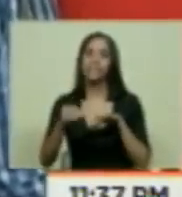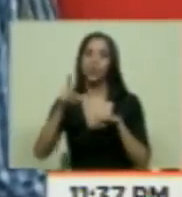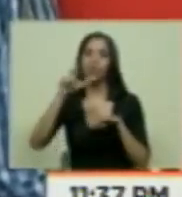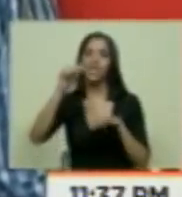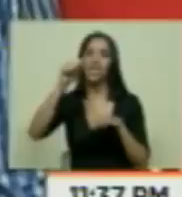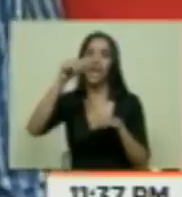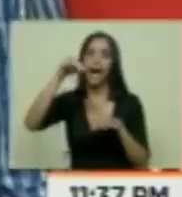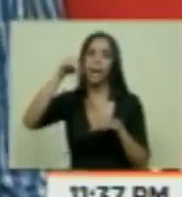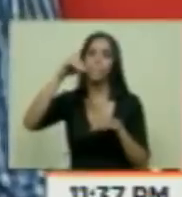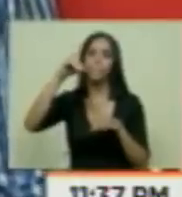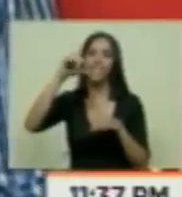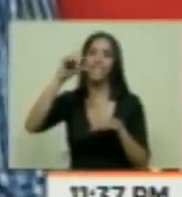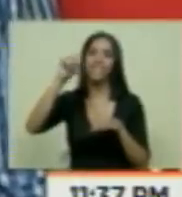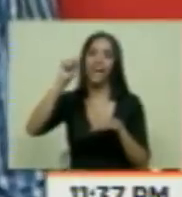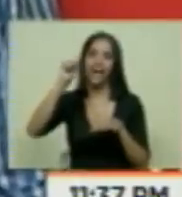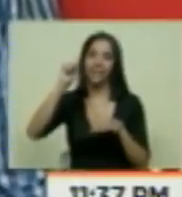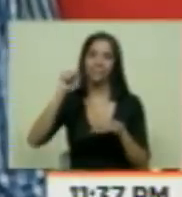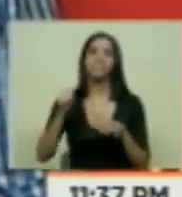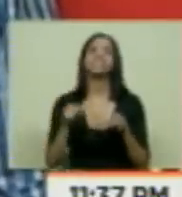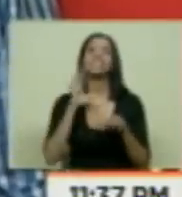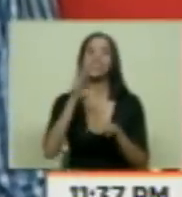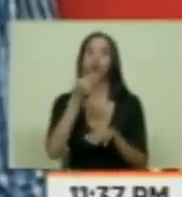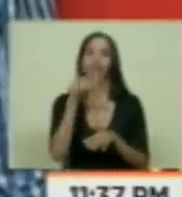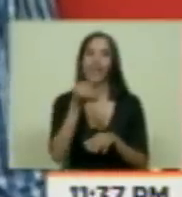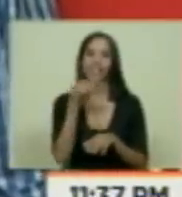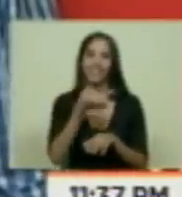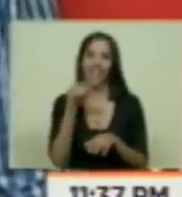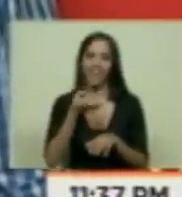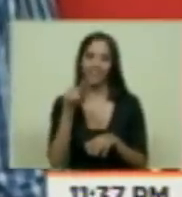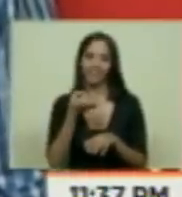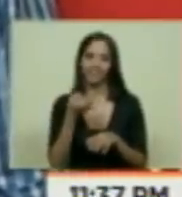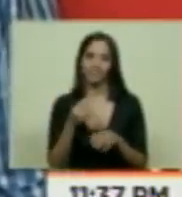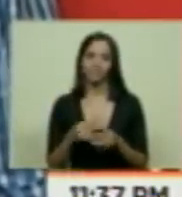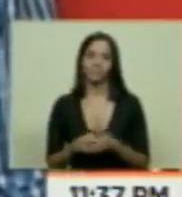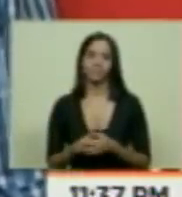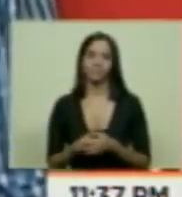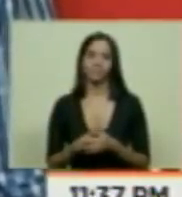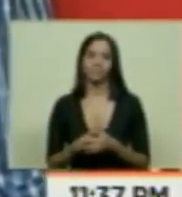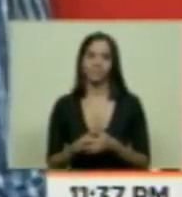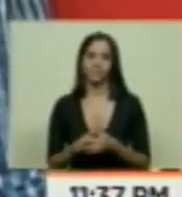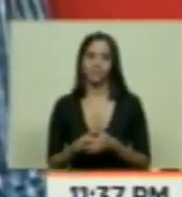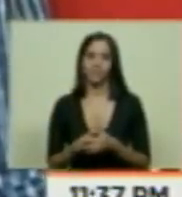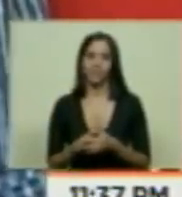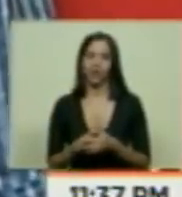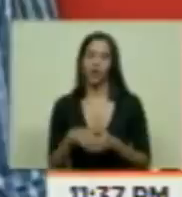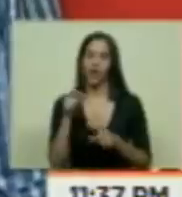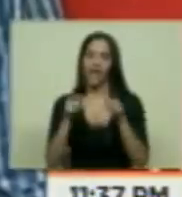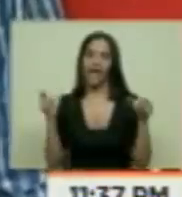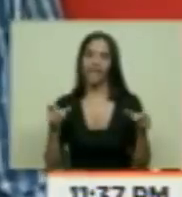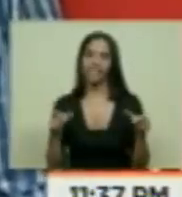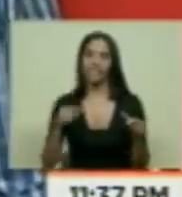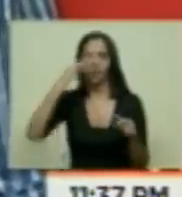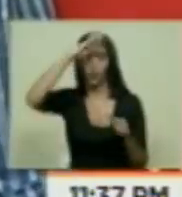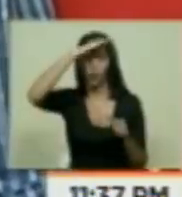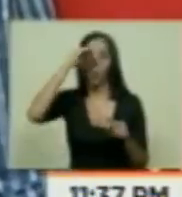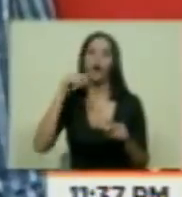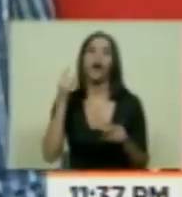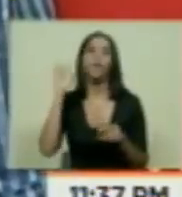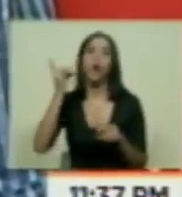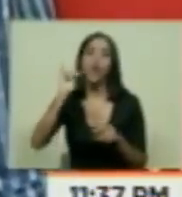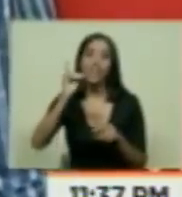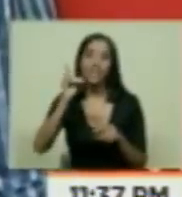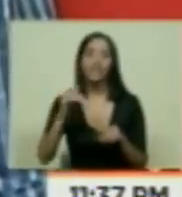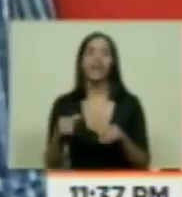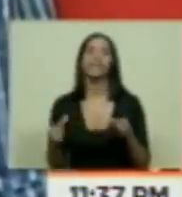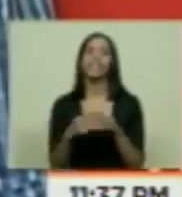repito. Homenaje al Che, 9 de octubre, Teatro Alameda, 5 de la tarde con la gente de Cuba, la gente de Bolivia, con la gente de